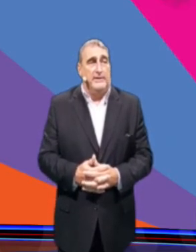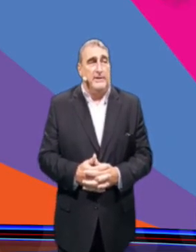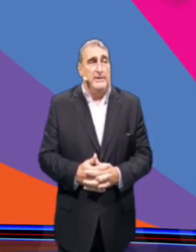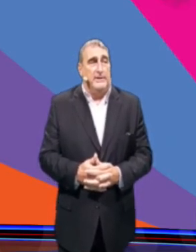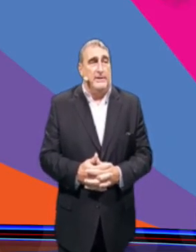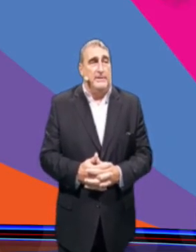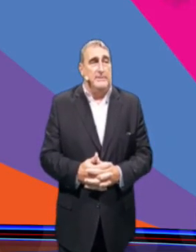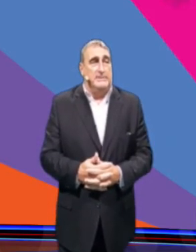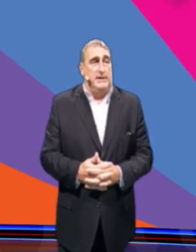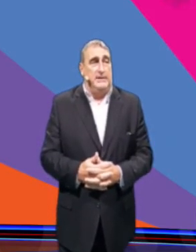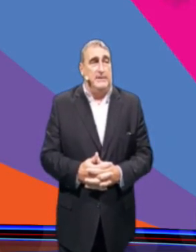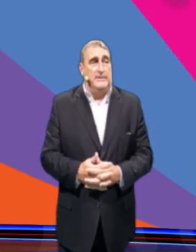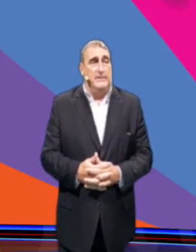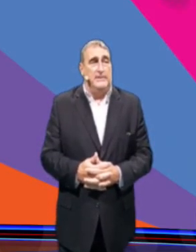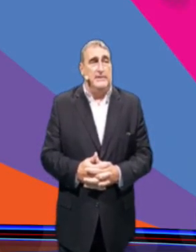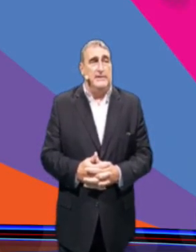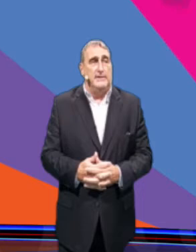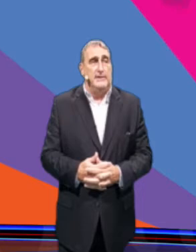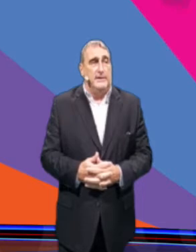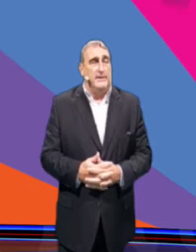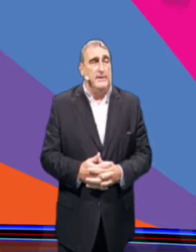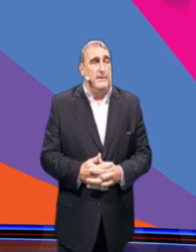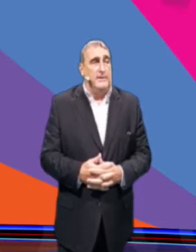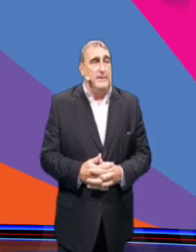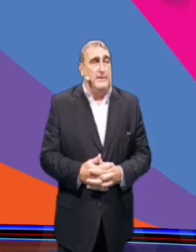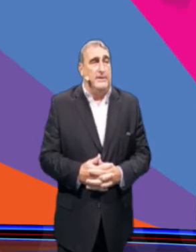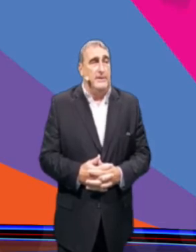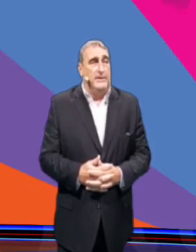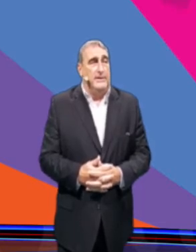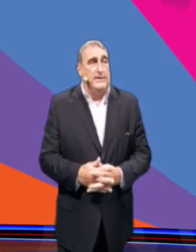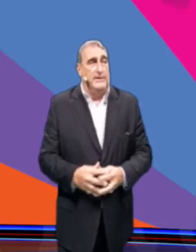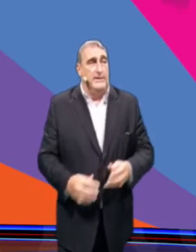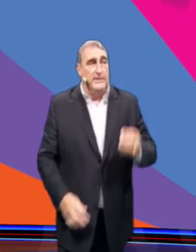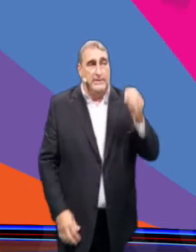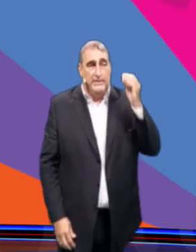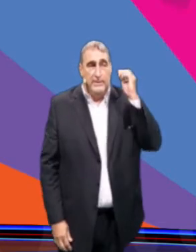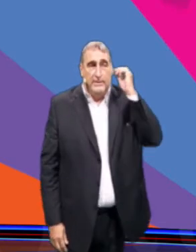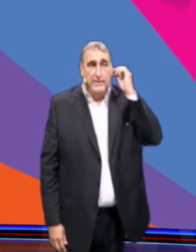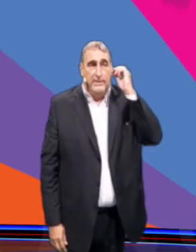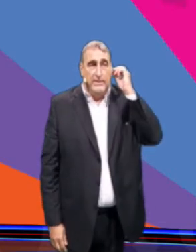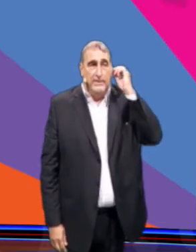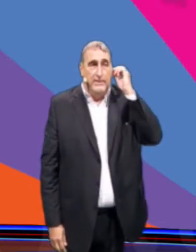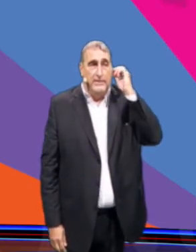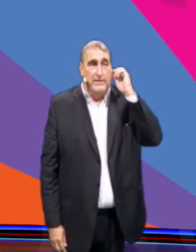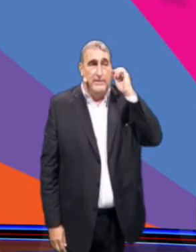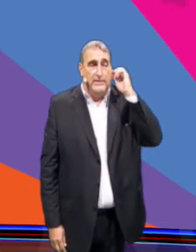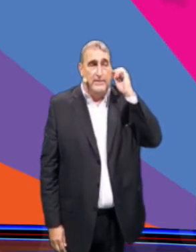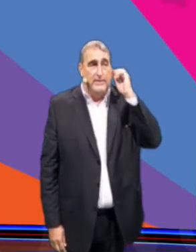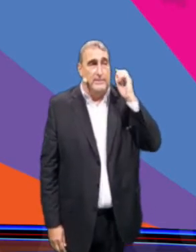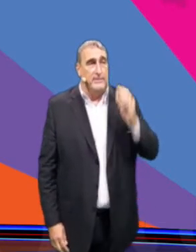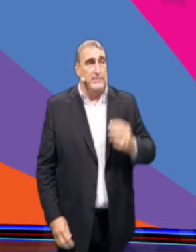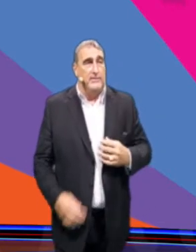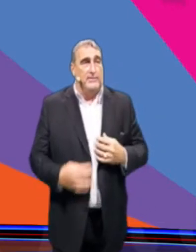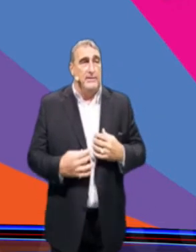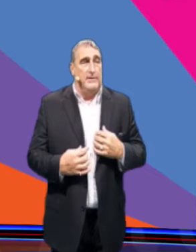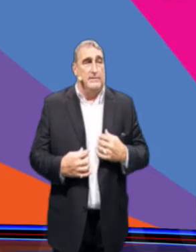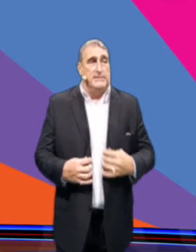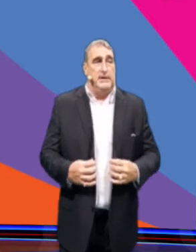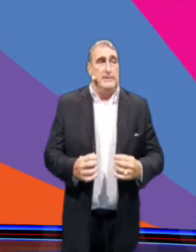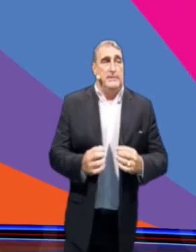el Antón Pirulero. Sí. Antón. Bueno, hace un ratito charlaba por WhatsApp con Roy López